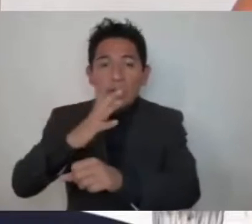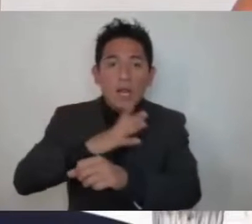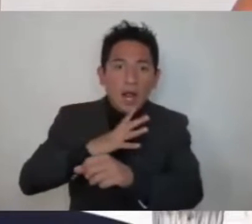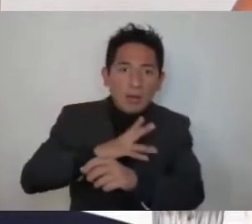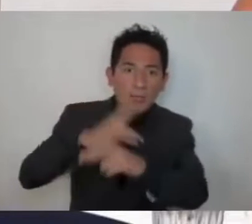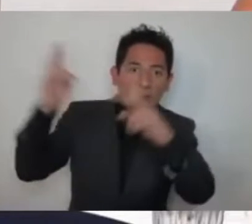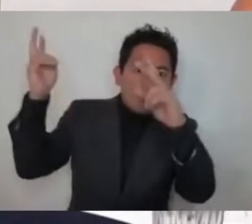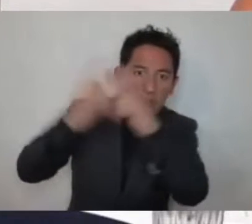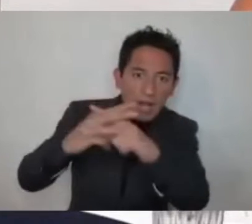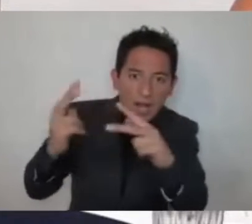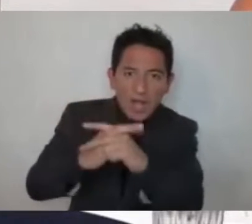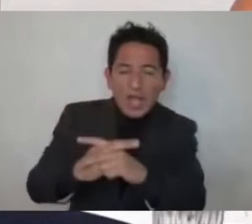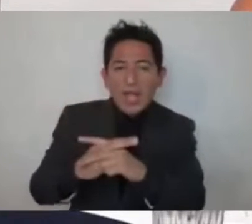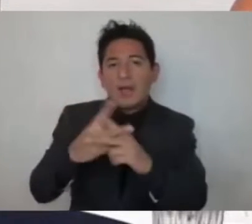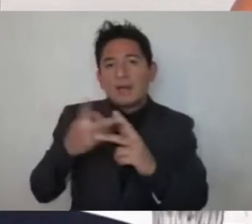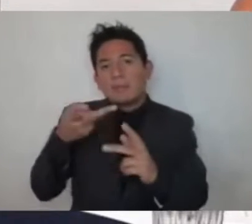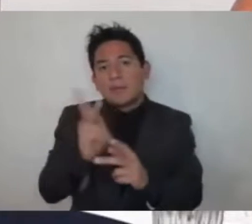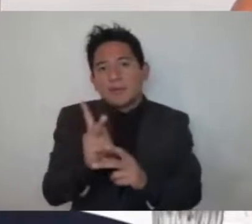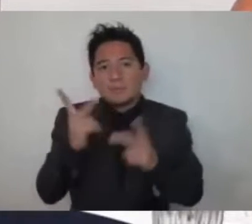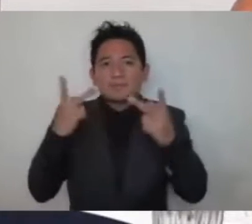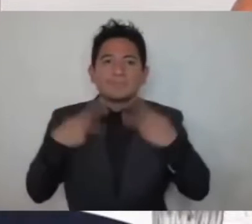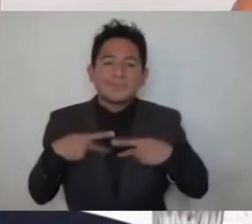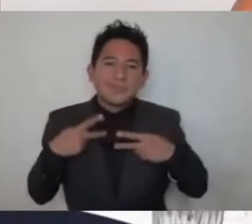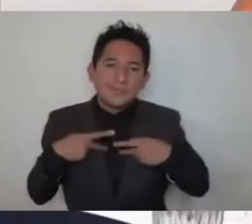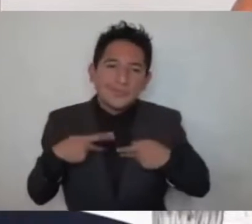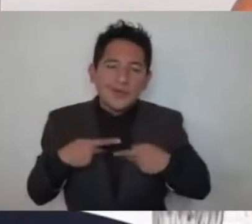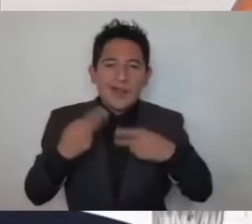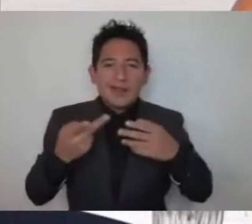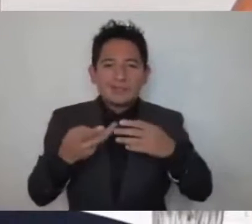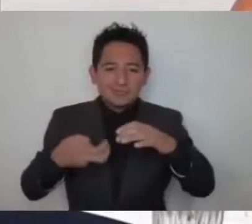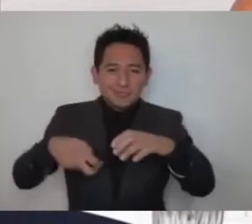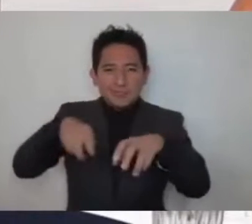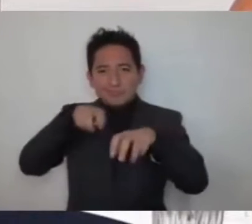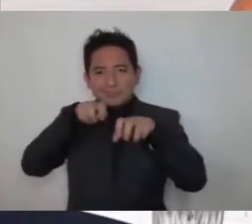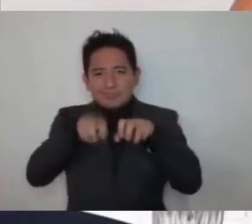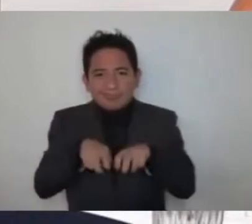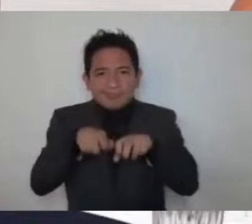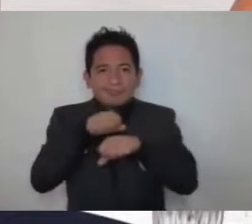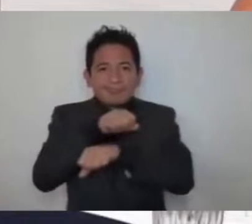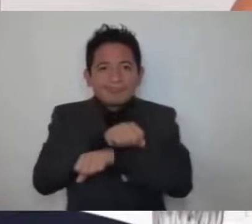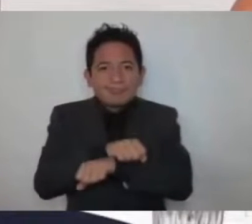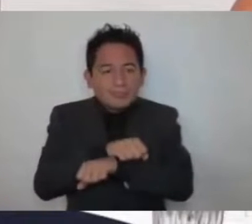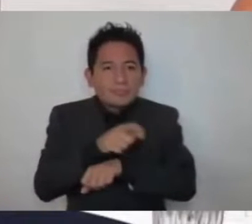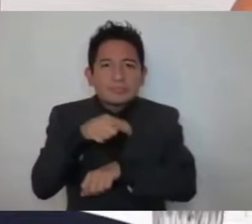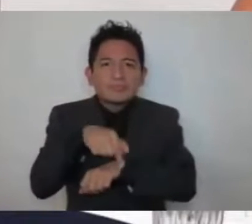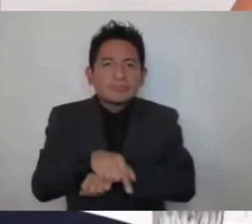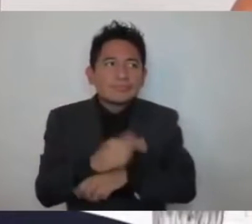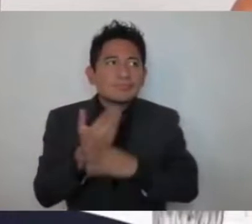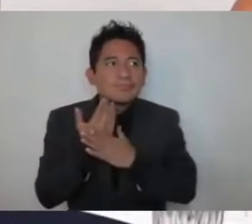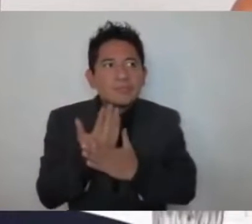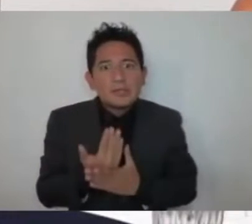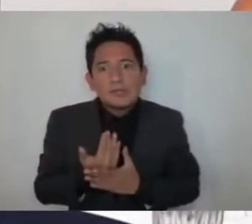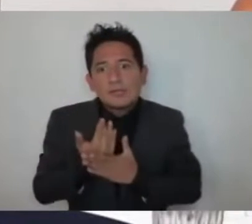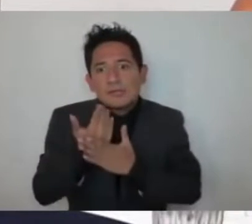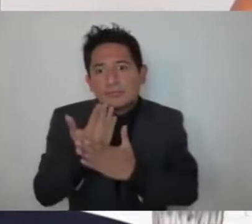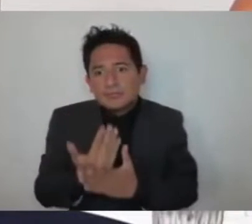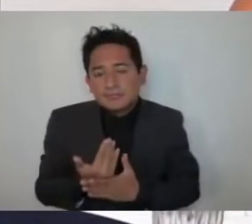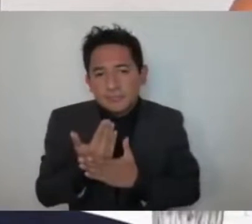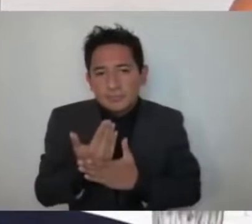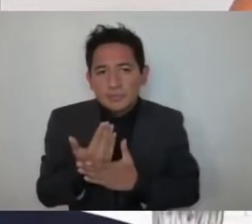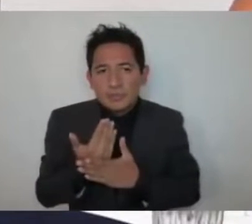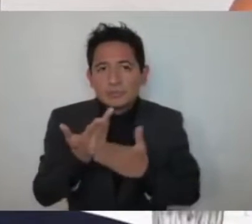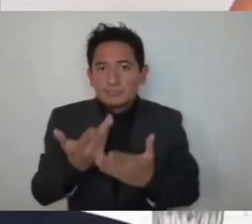la camioneta Bueno qué se Cuáles son los criterios para decidir si esa puesta a